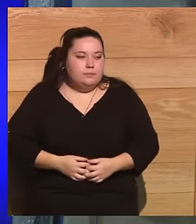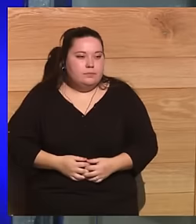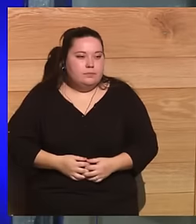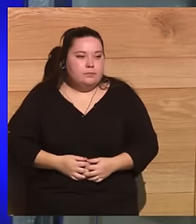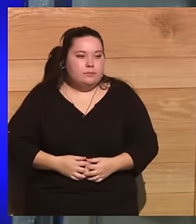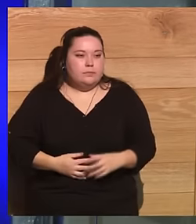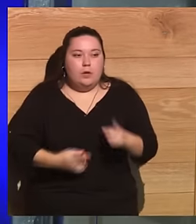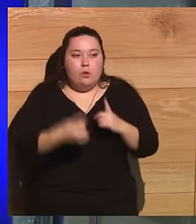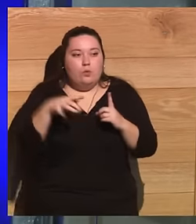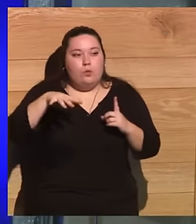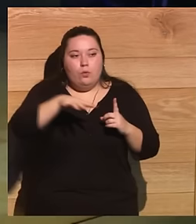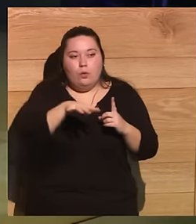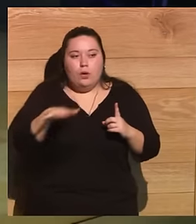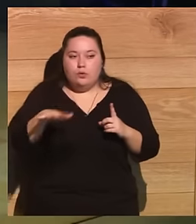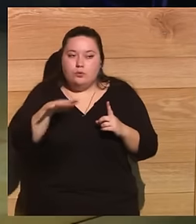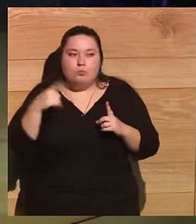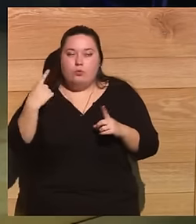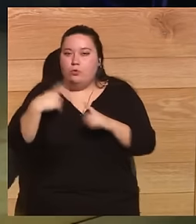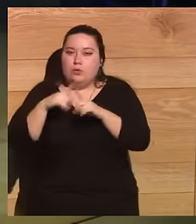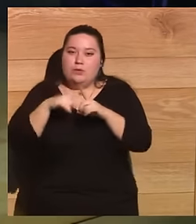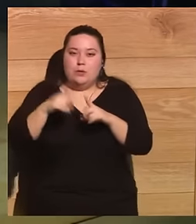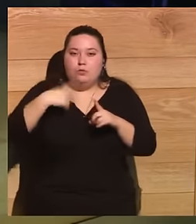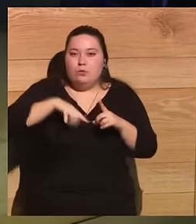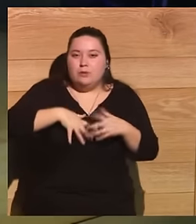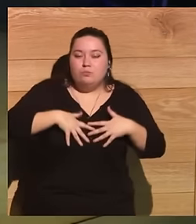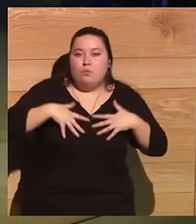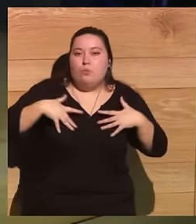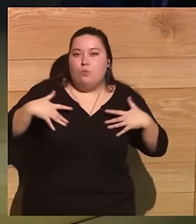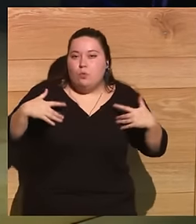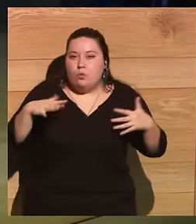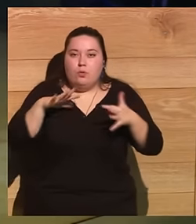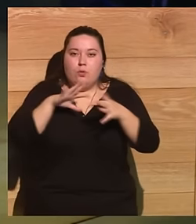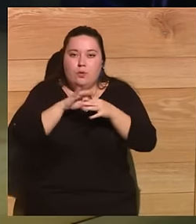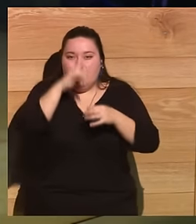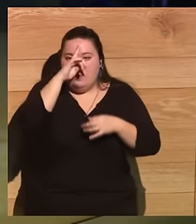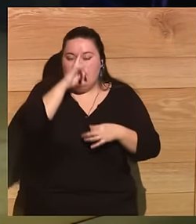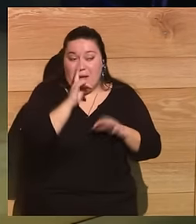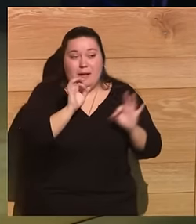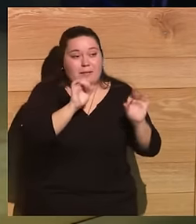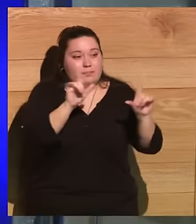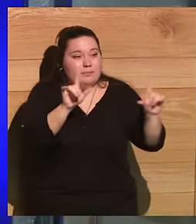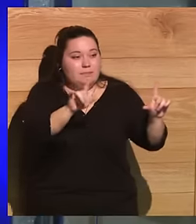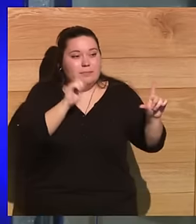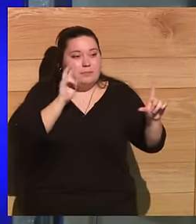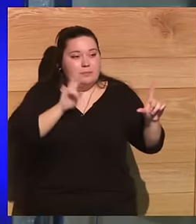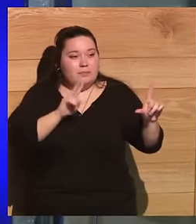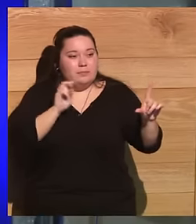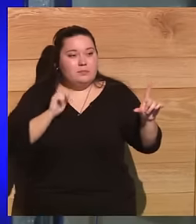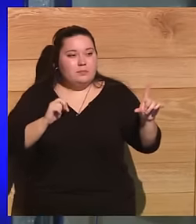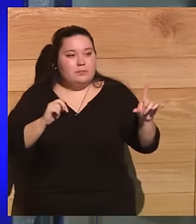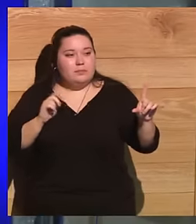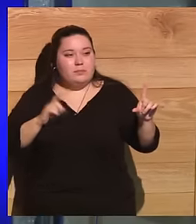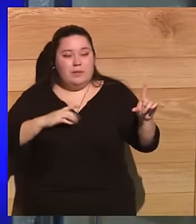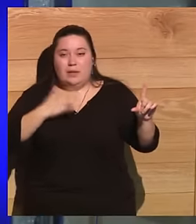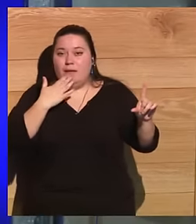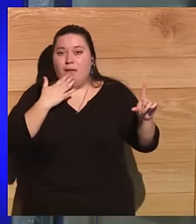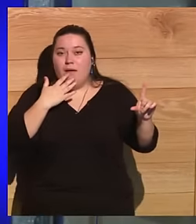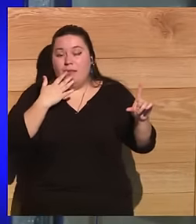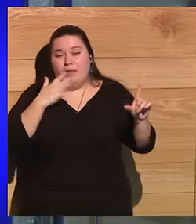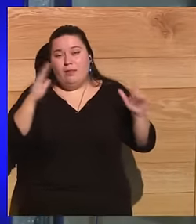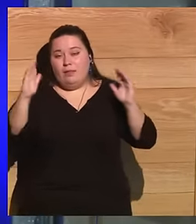humores que eran unos fluidos que creaban nuestras emociones y nos llevaba a esta imagen que también estaba vigente en la Edad